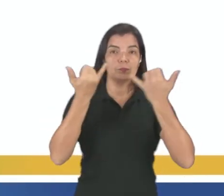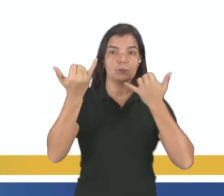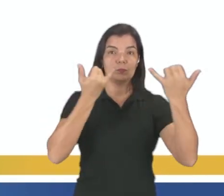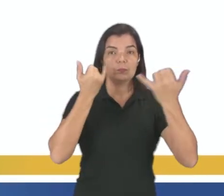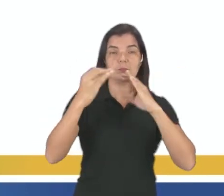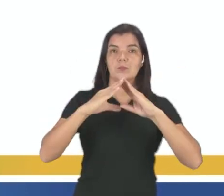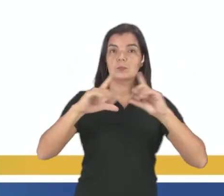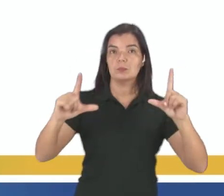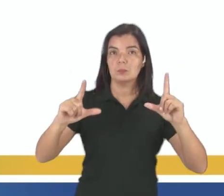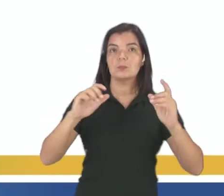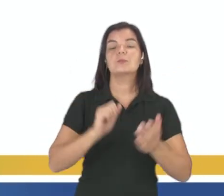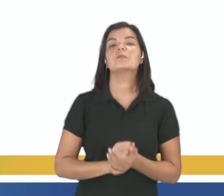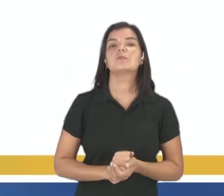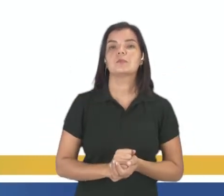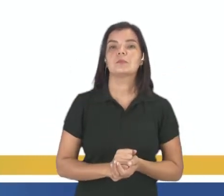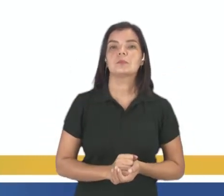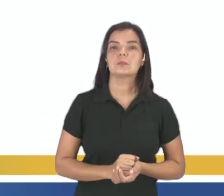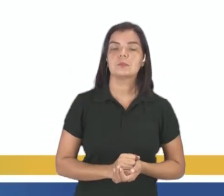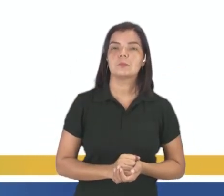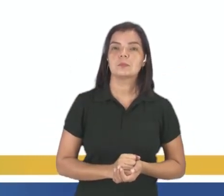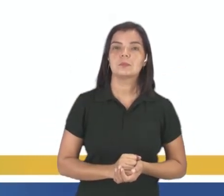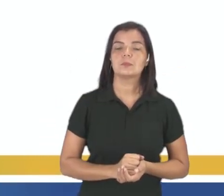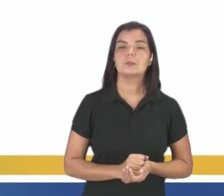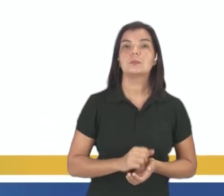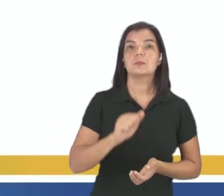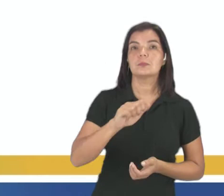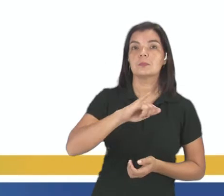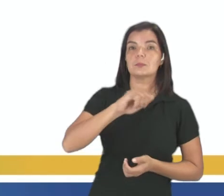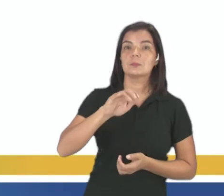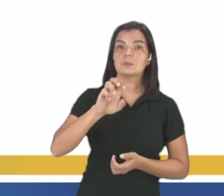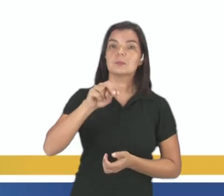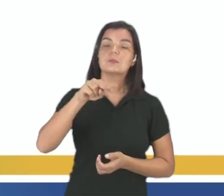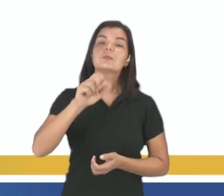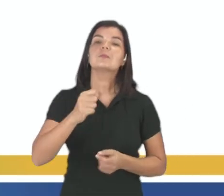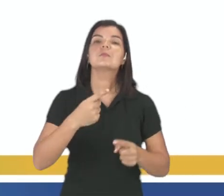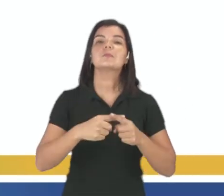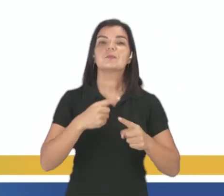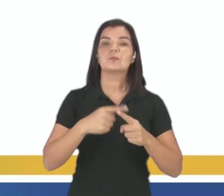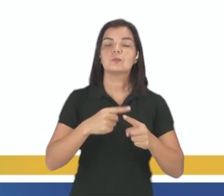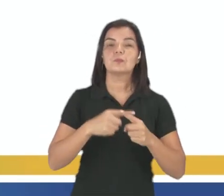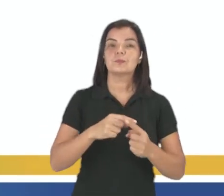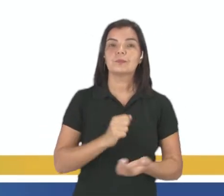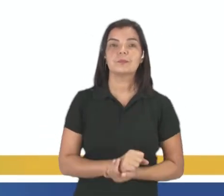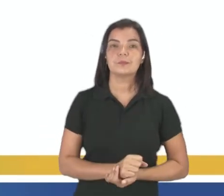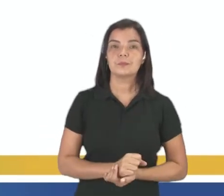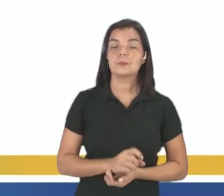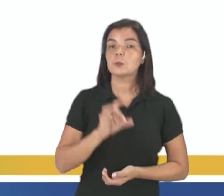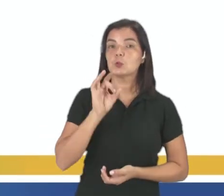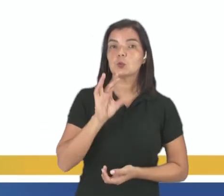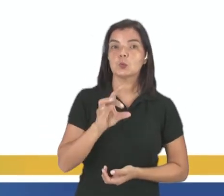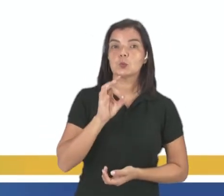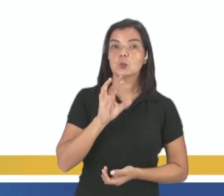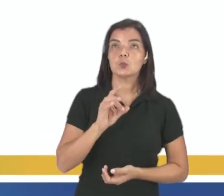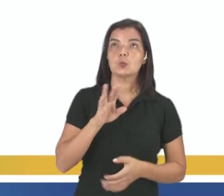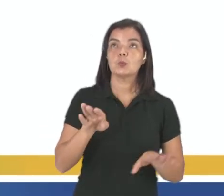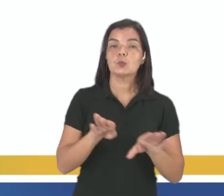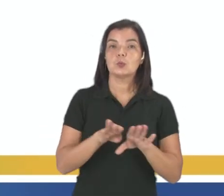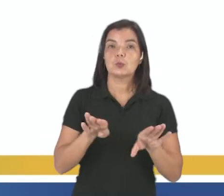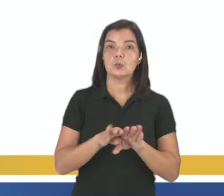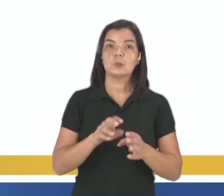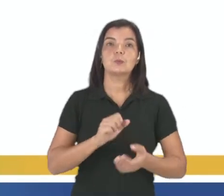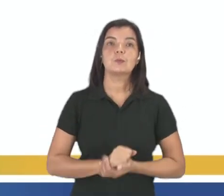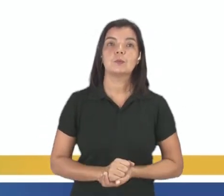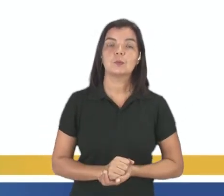receptores de forma objetiva y ajena. ¿Ajena por qué? Porque no es solo su punto de vista,